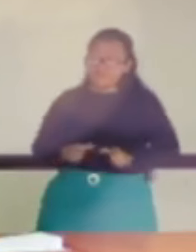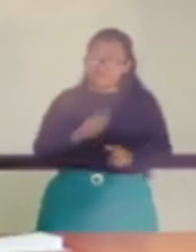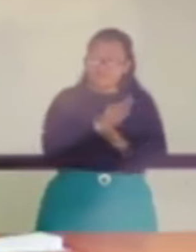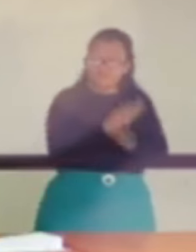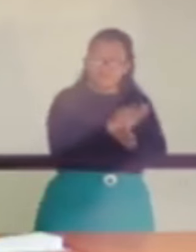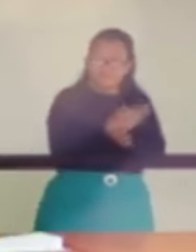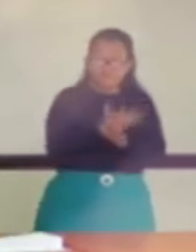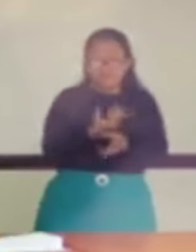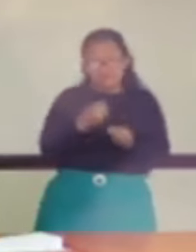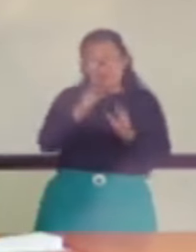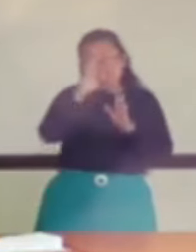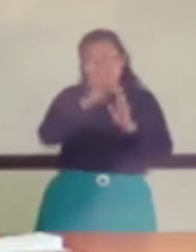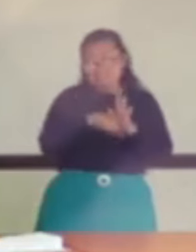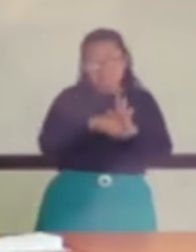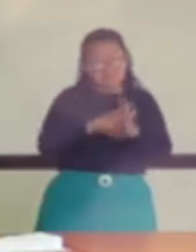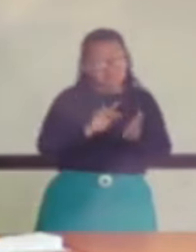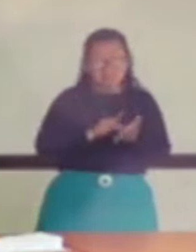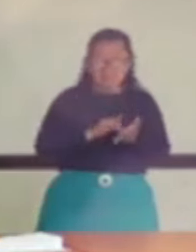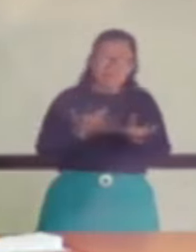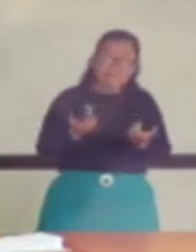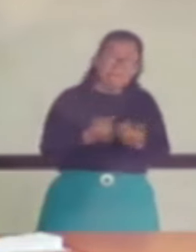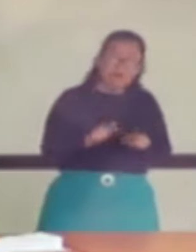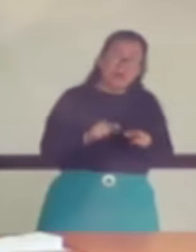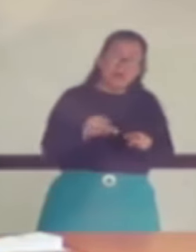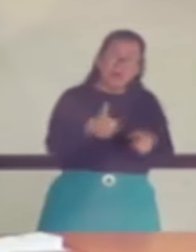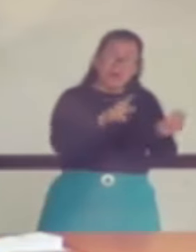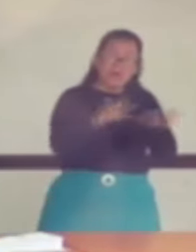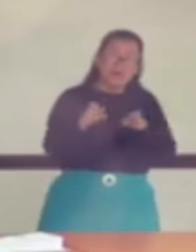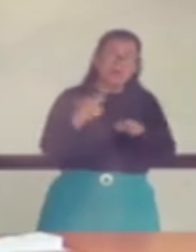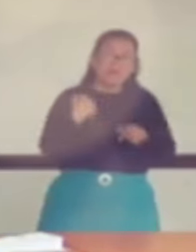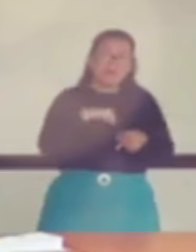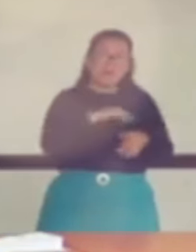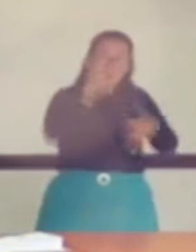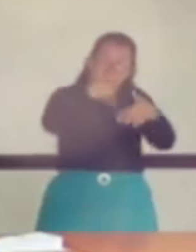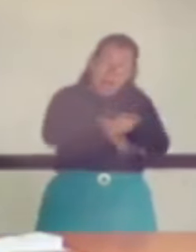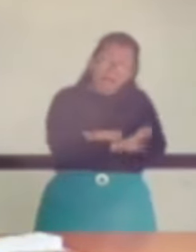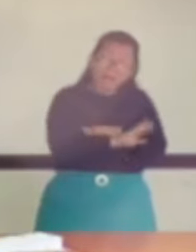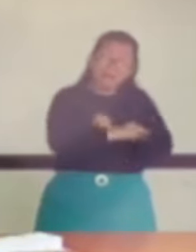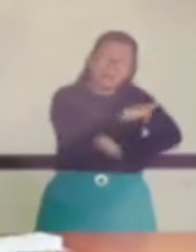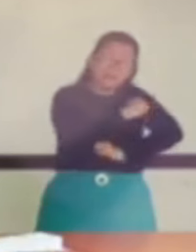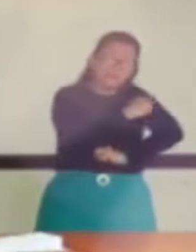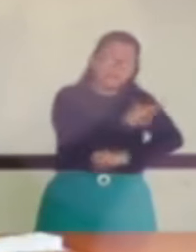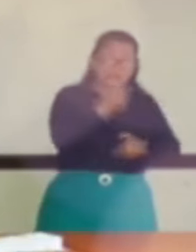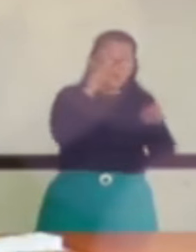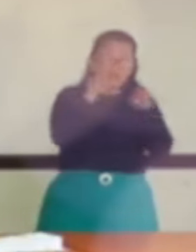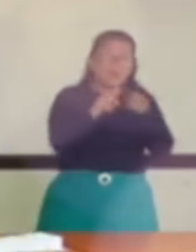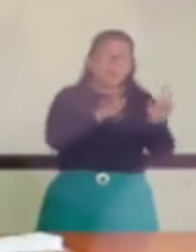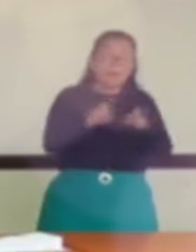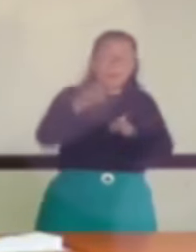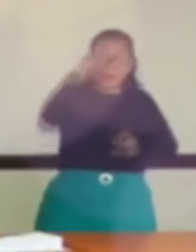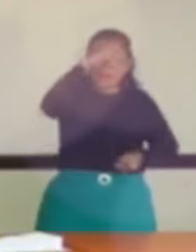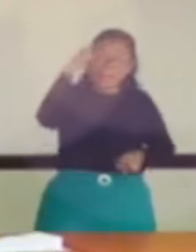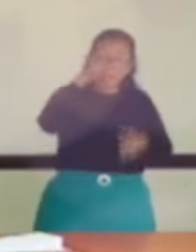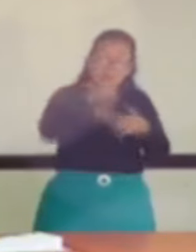seguridad muy bajos, incluso para aquellos que entramos, pero también para los mismos, para el mismo personal. Y con